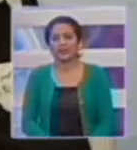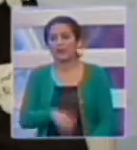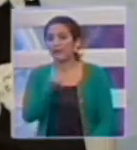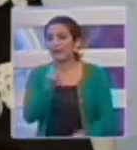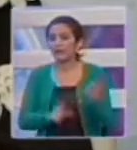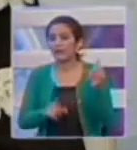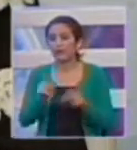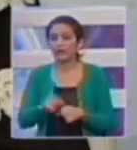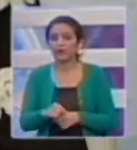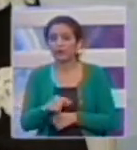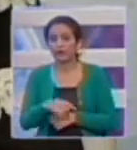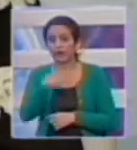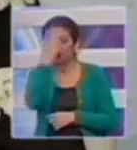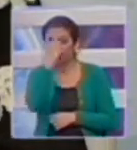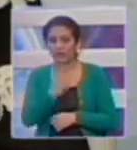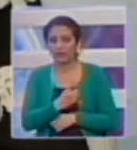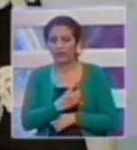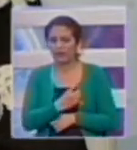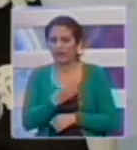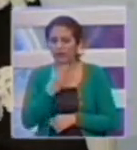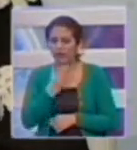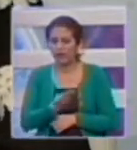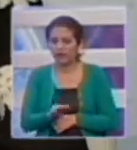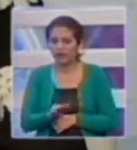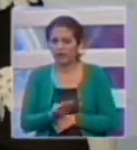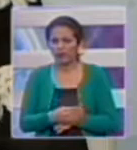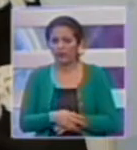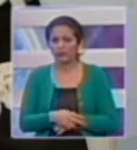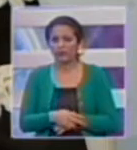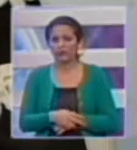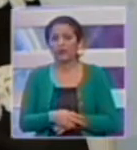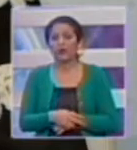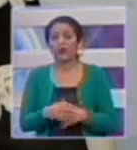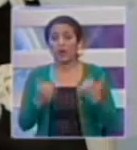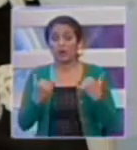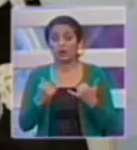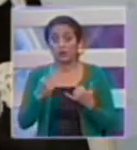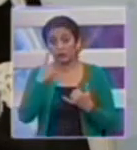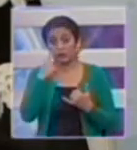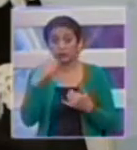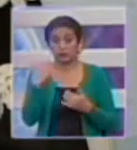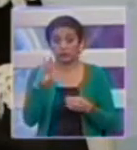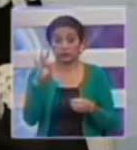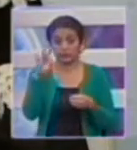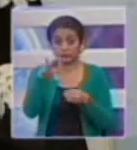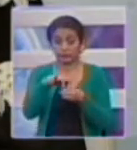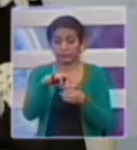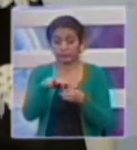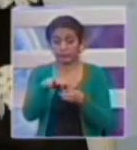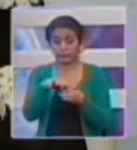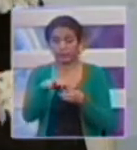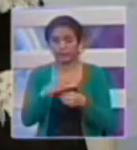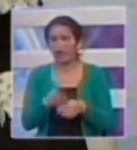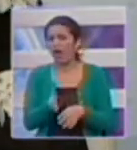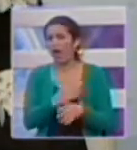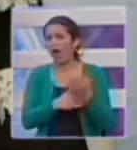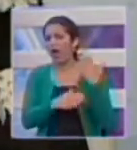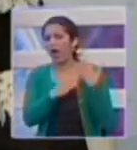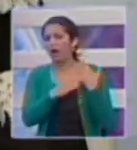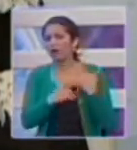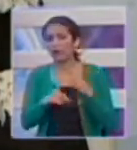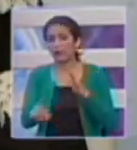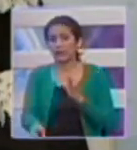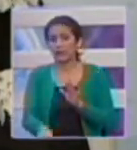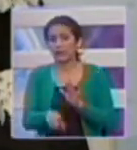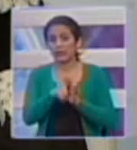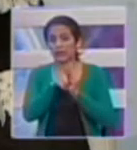escaños. Recordemos que además este método de asignación de escaños con el que vamos a esta elección fue introducido en la ley a través